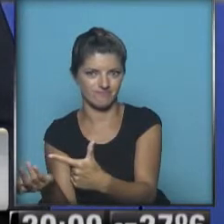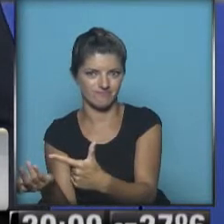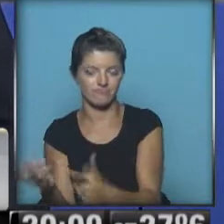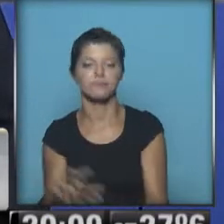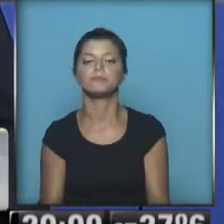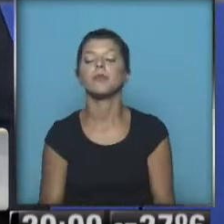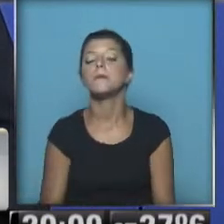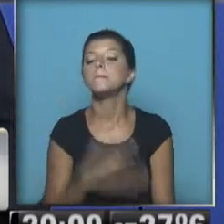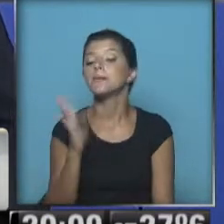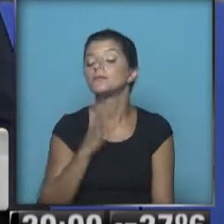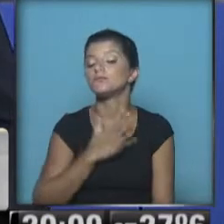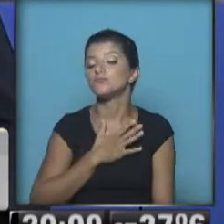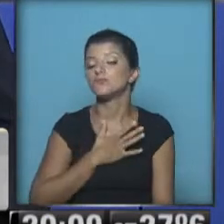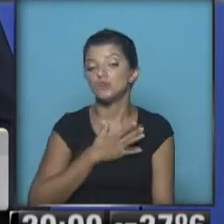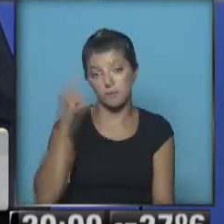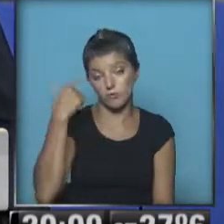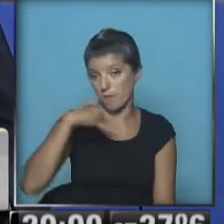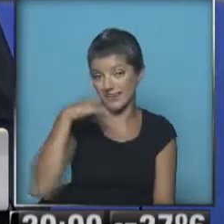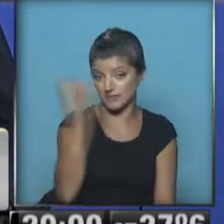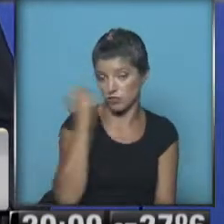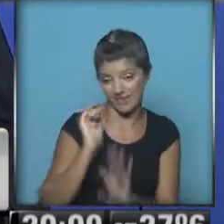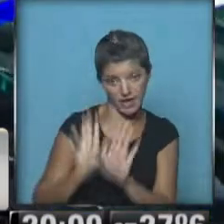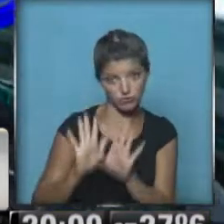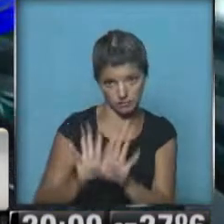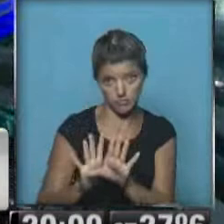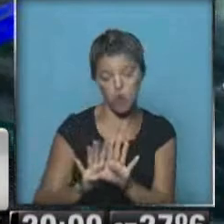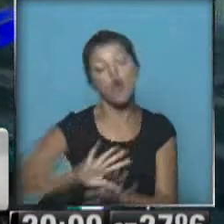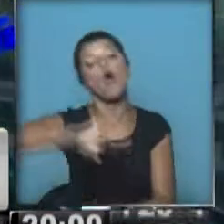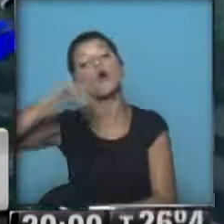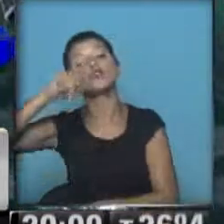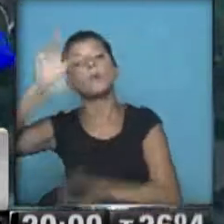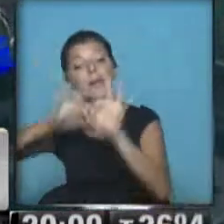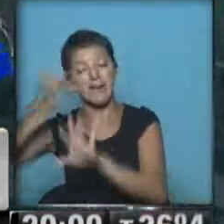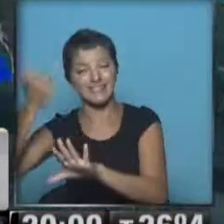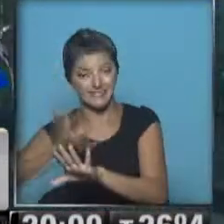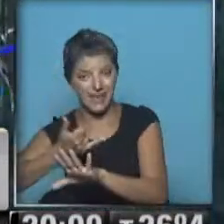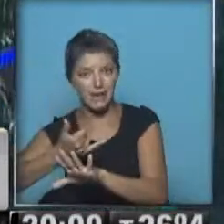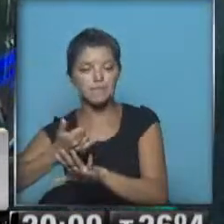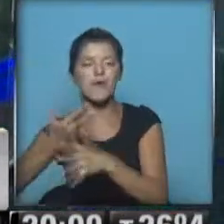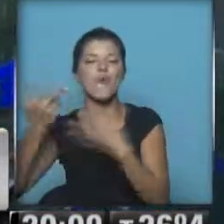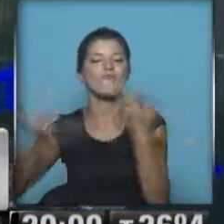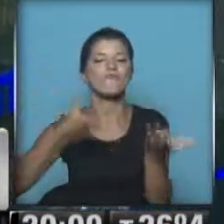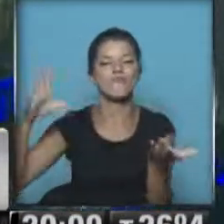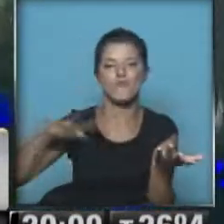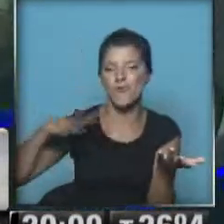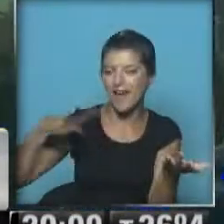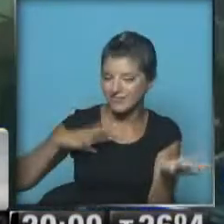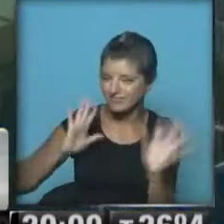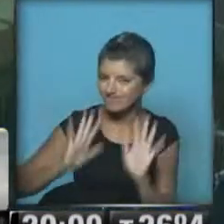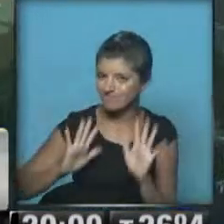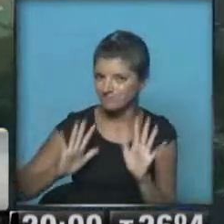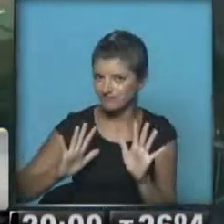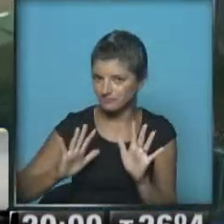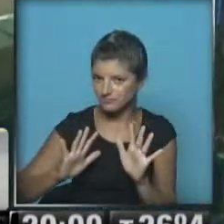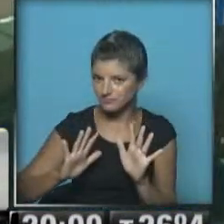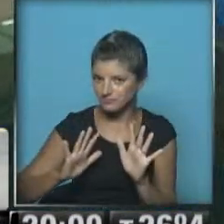Pero yo creo que lo más importante es eso. Hay como programas subyacentes, pero que no están formulados, no están puestos sobre la mesa, y